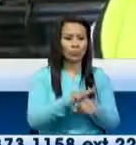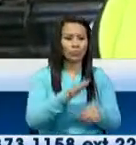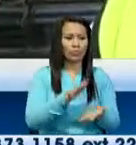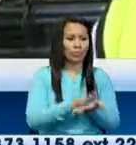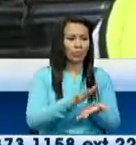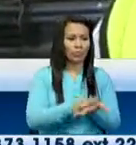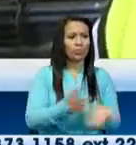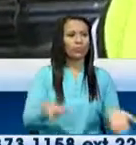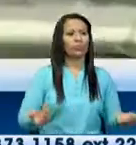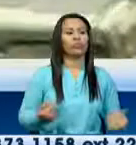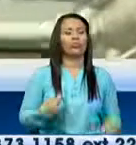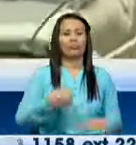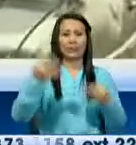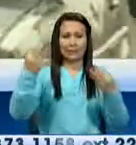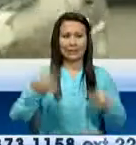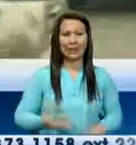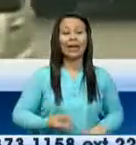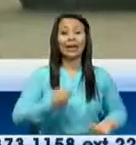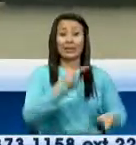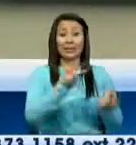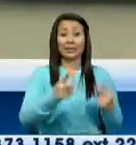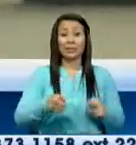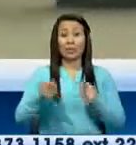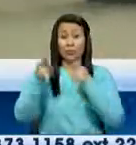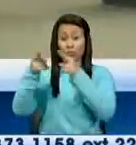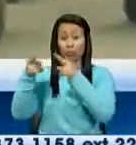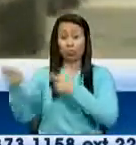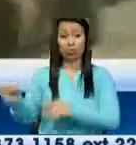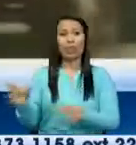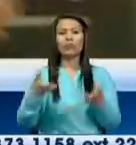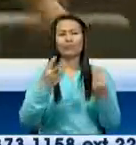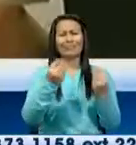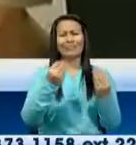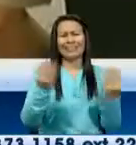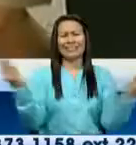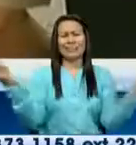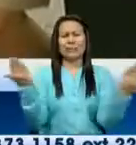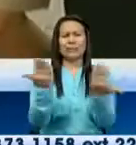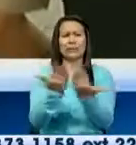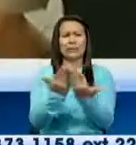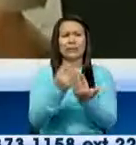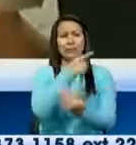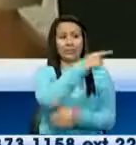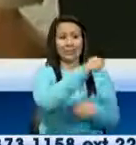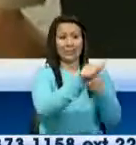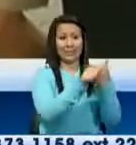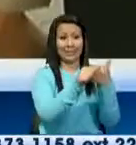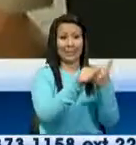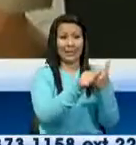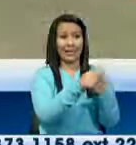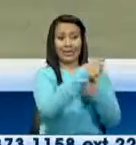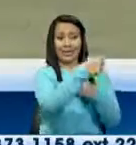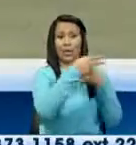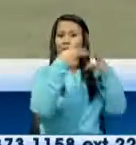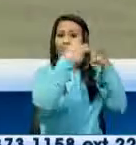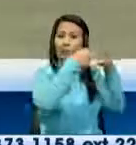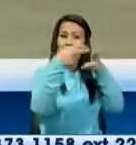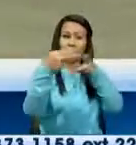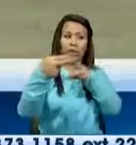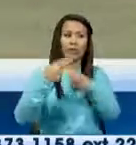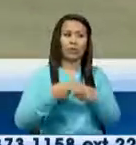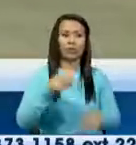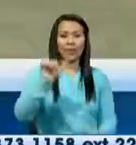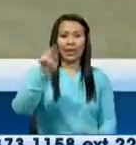todo la seguridad en las vías. En el suburbio, en cambio, se cerraron varias calles aledañas al cementerio Ángel María Canals